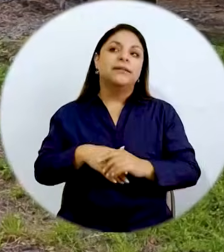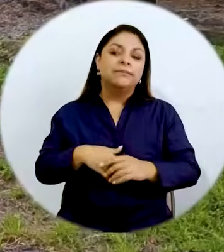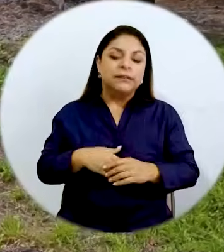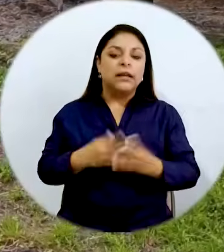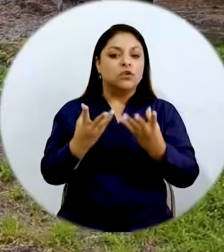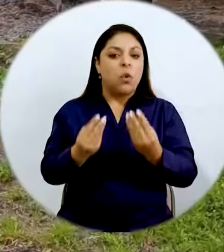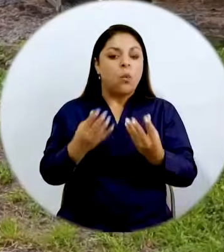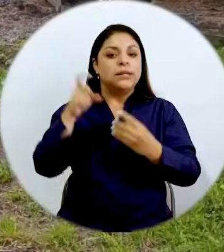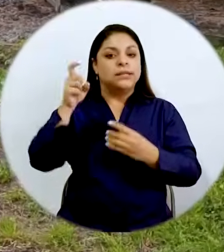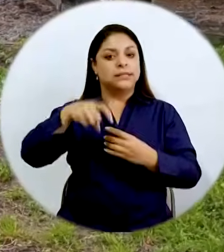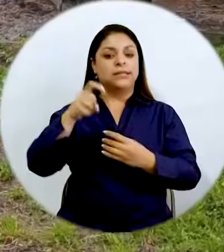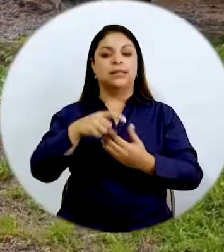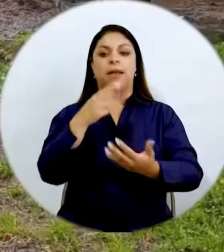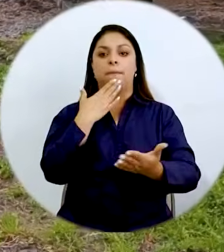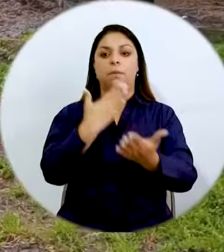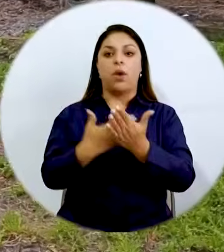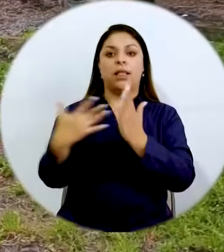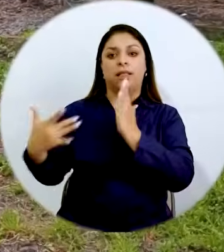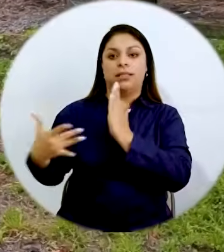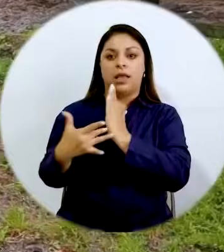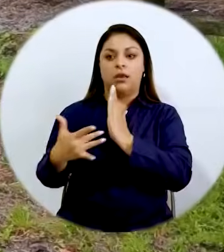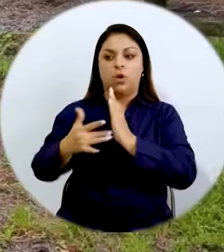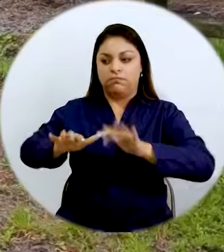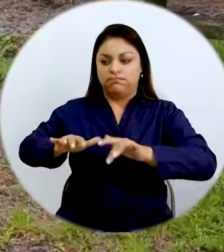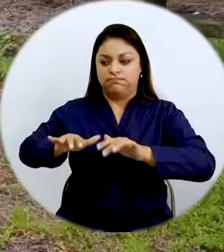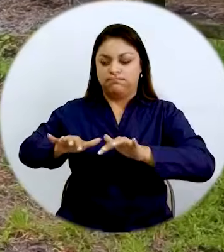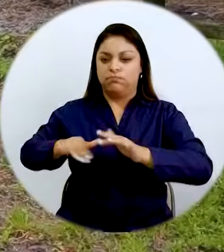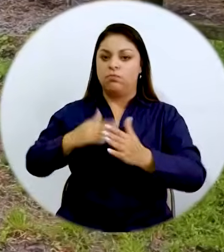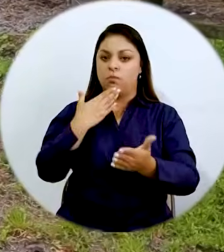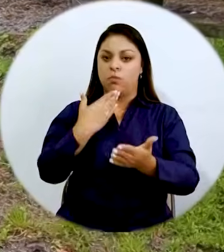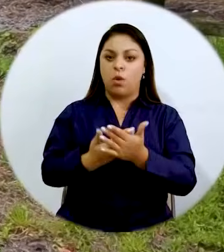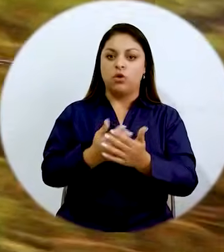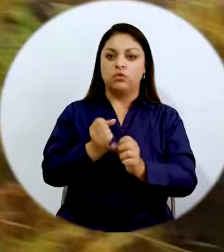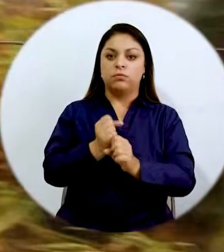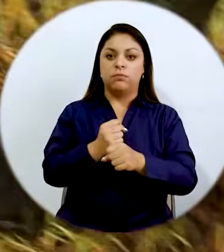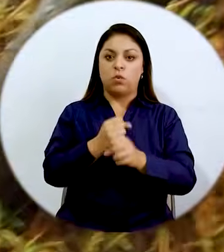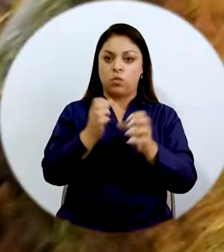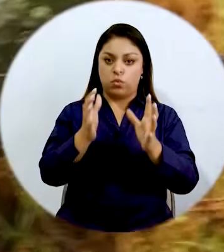buenos técnicos, de buenos productores que estén con ganas de hacer las cosas bien,